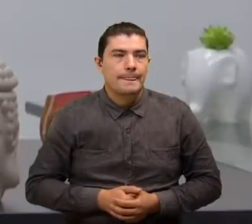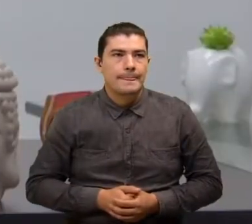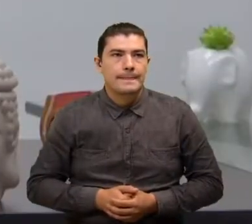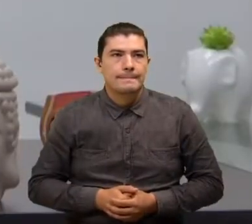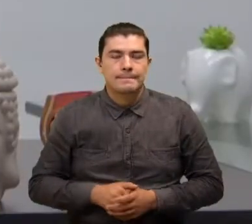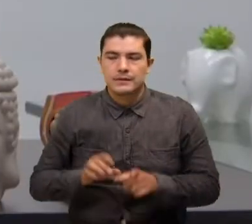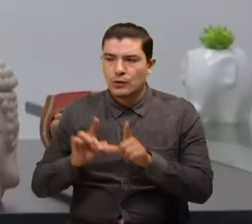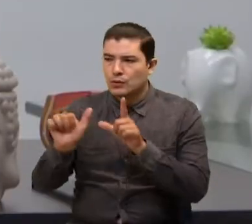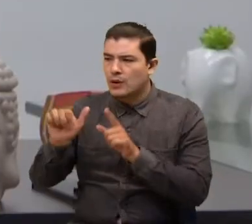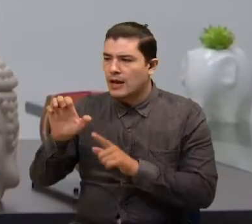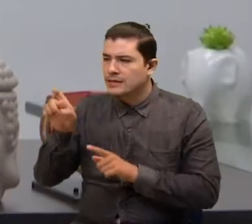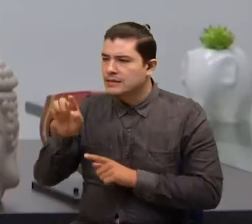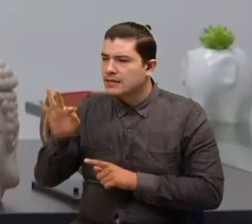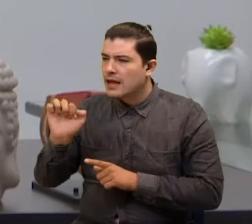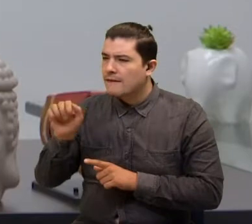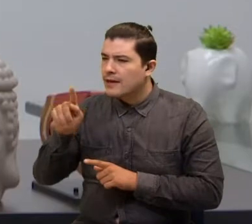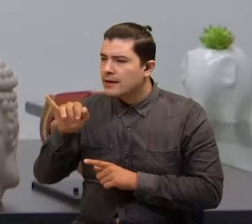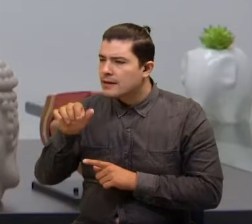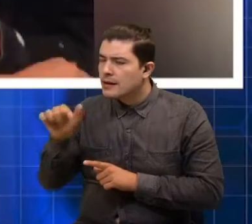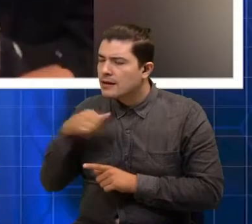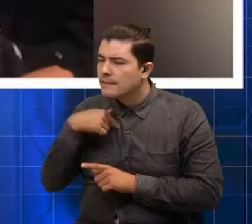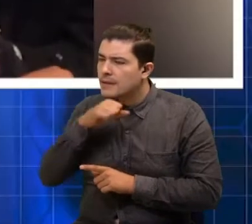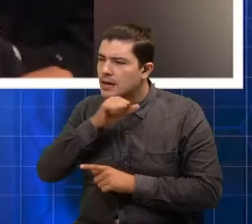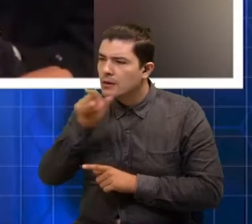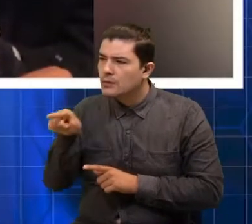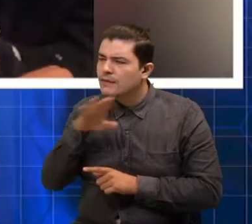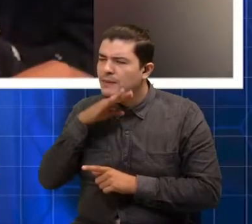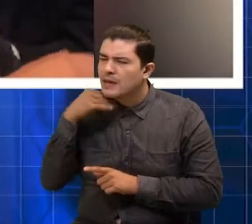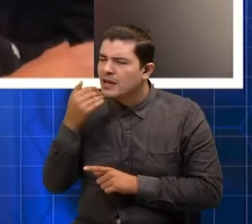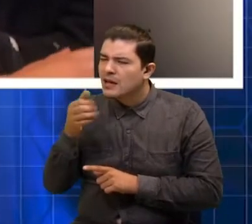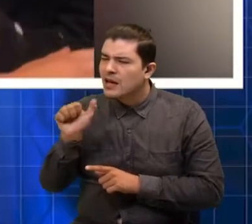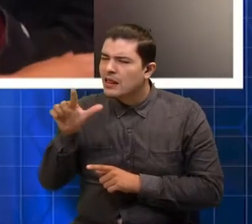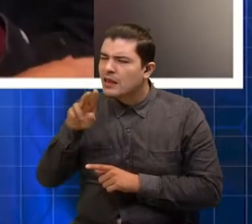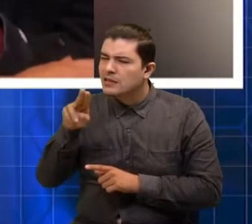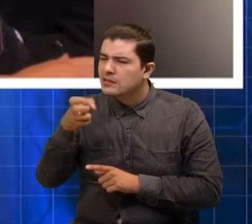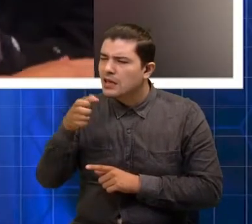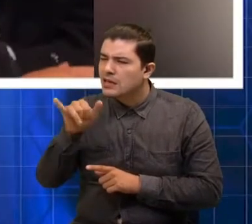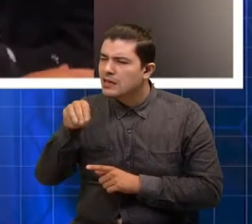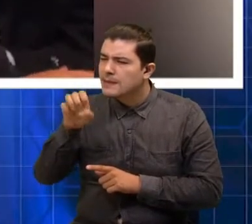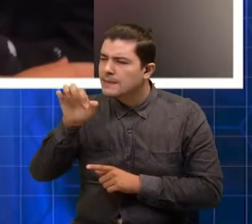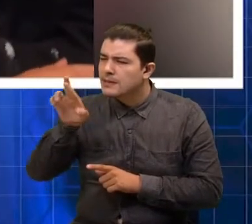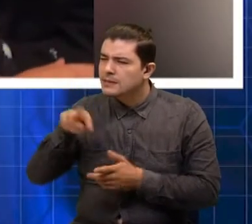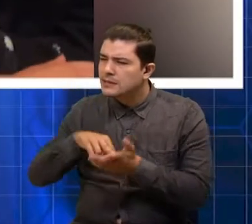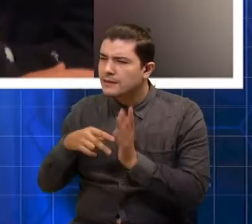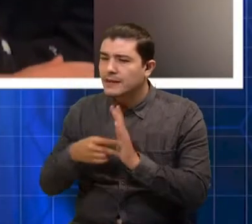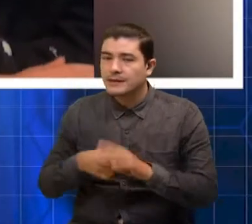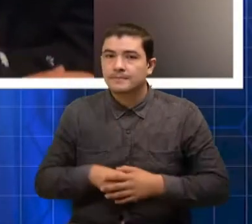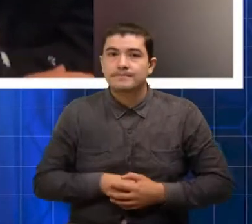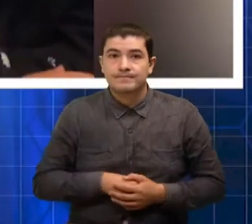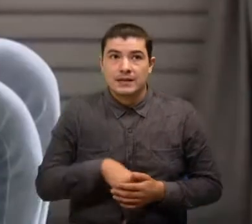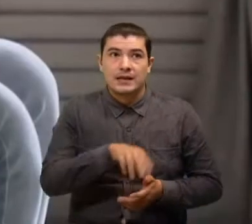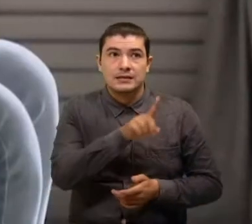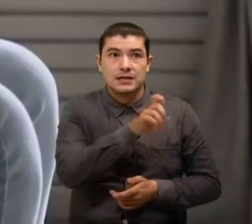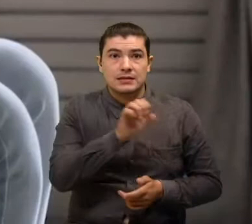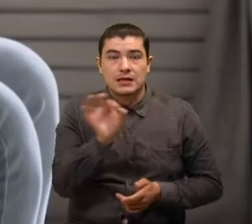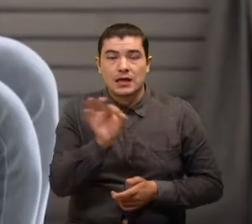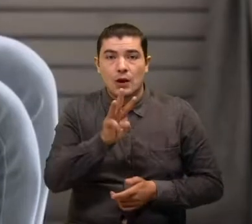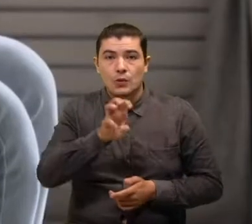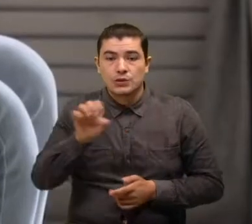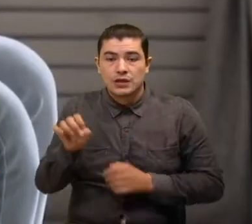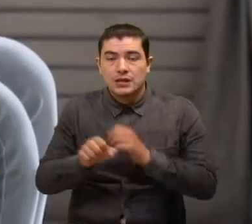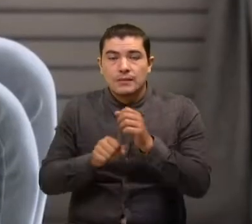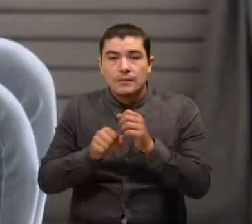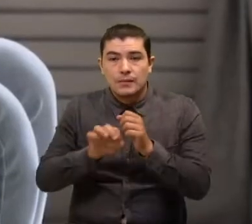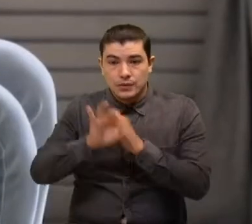Doctora Estefanía, cuéntanos un poco qué es el Alzheimer. ¿Qué es la enfermedad de Alzheimer? Entonces es la primera causa de demencia del 60 al 80%. Es una